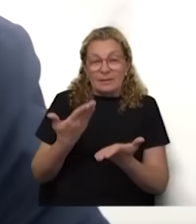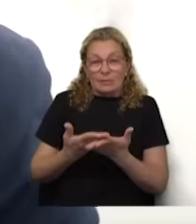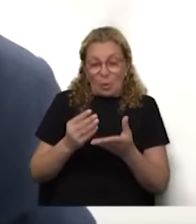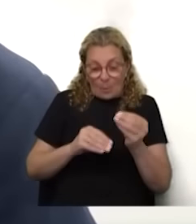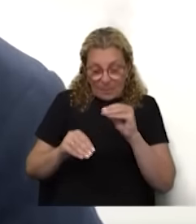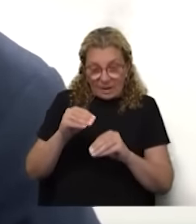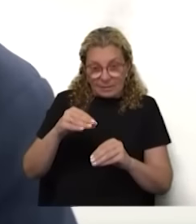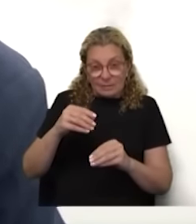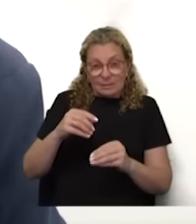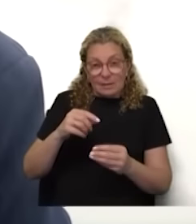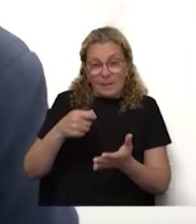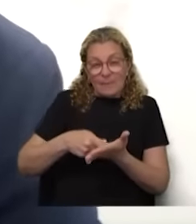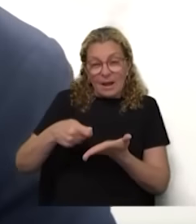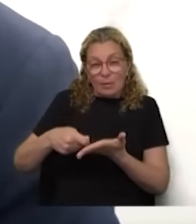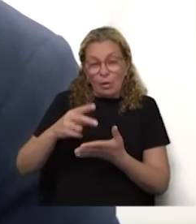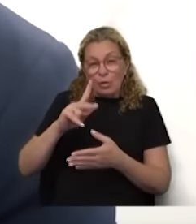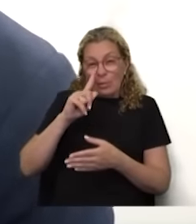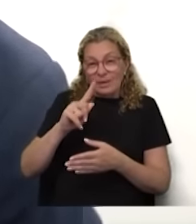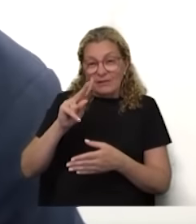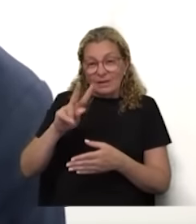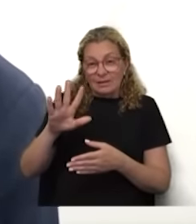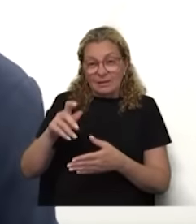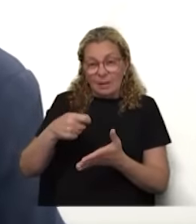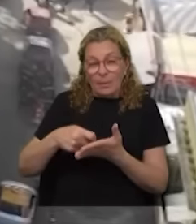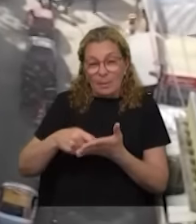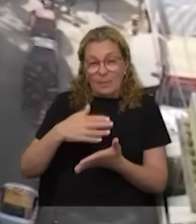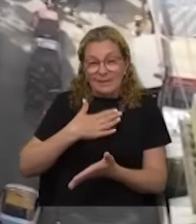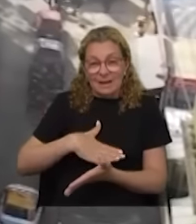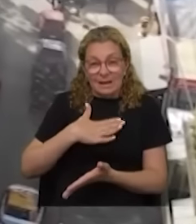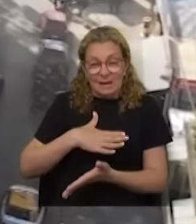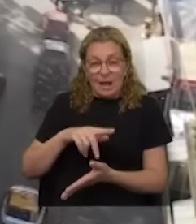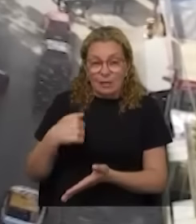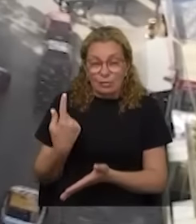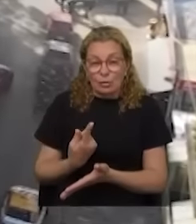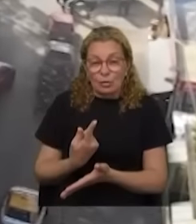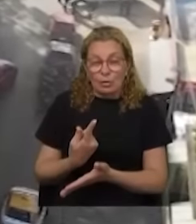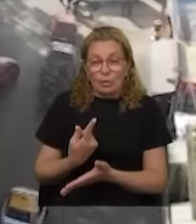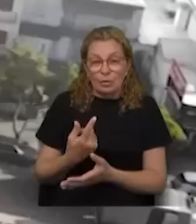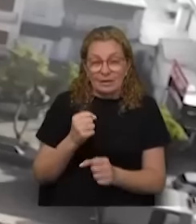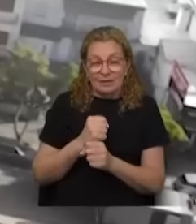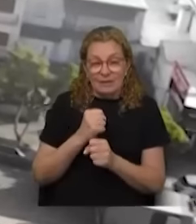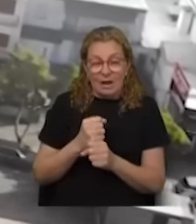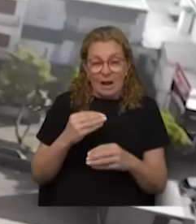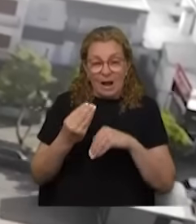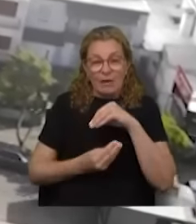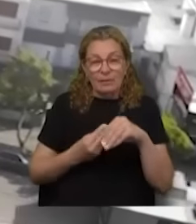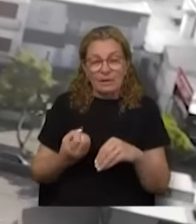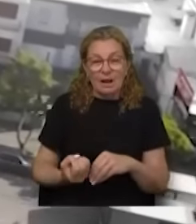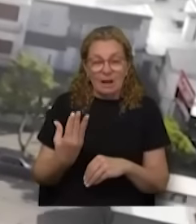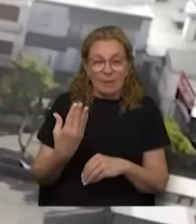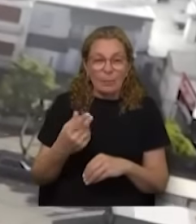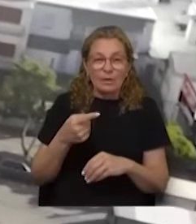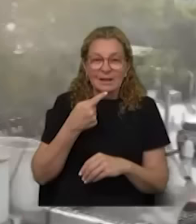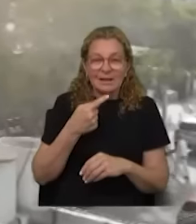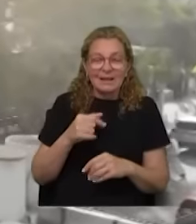conon rama de pagos de acá hasa bien entrado al 2025 para dar absoluta tranquilidad a todos los que forman parte digamos de la familia del casmo en cuanto a su fuente laboral en el